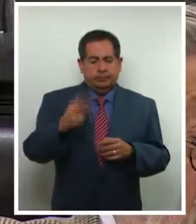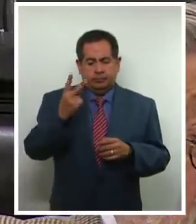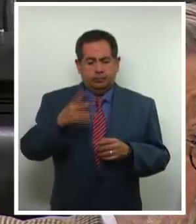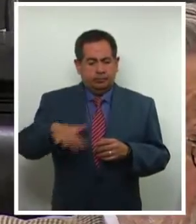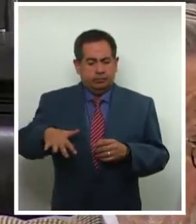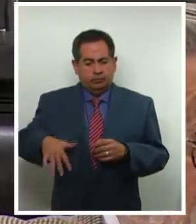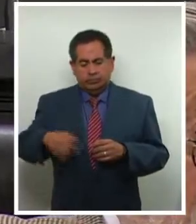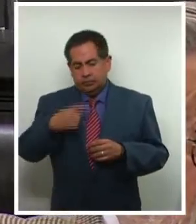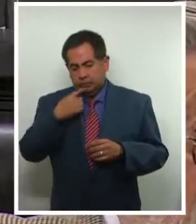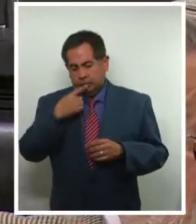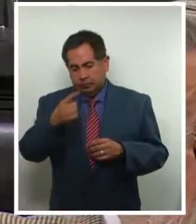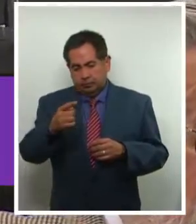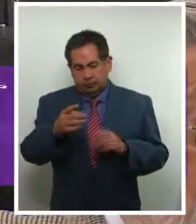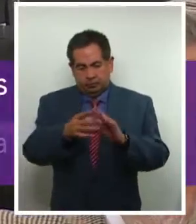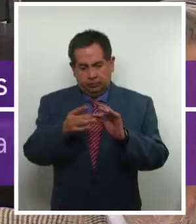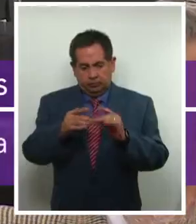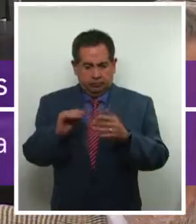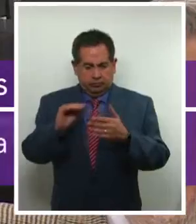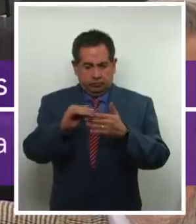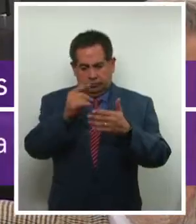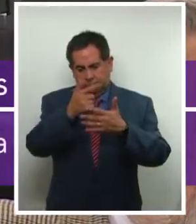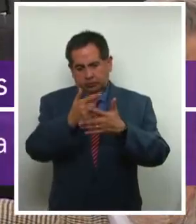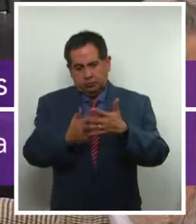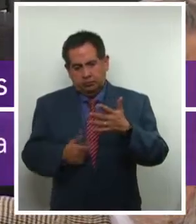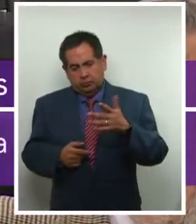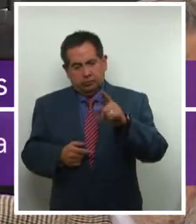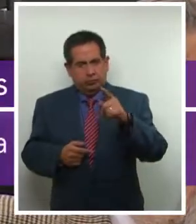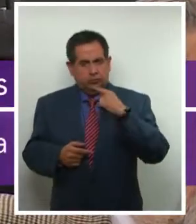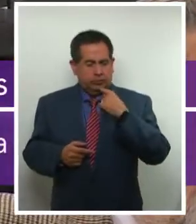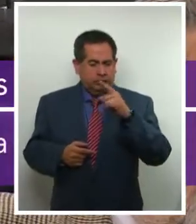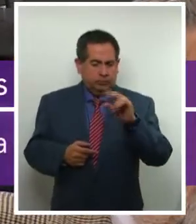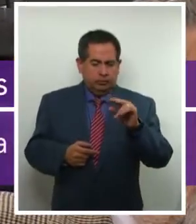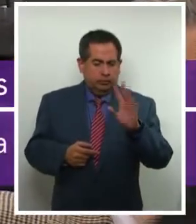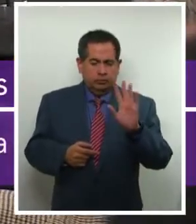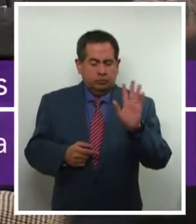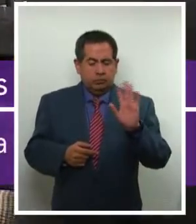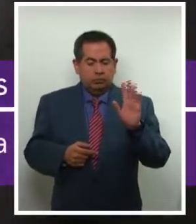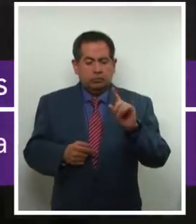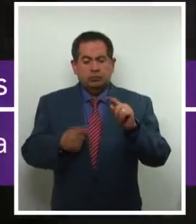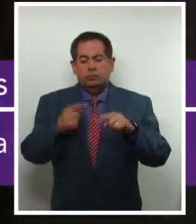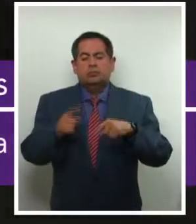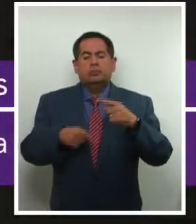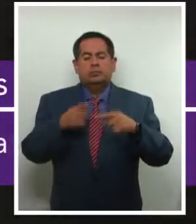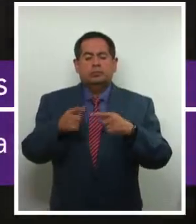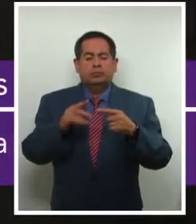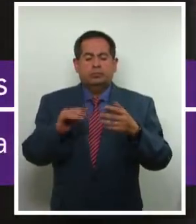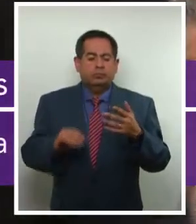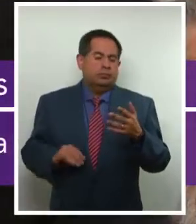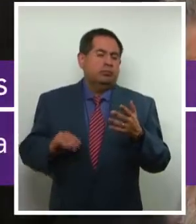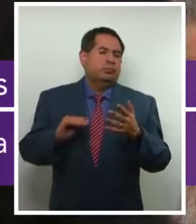usted lo enlistó, como está enlistada y como usted señaló, sino que sería una